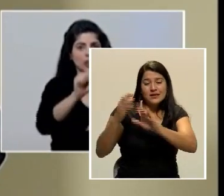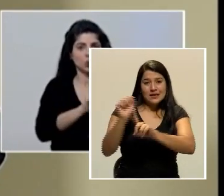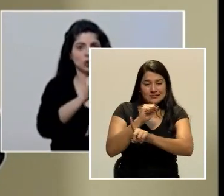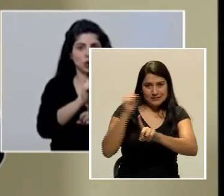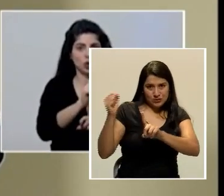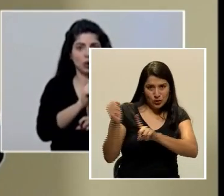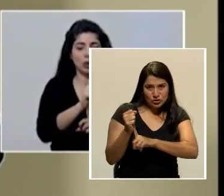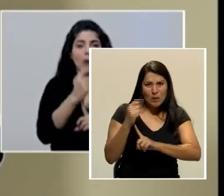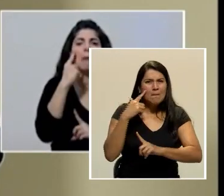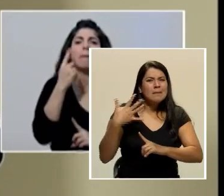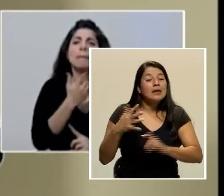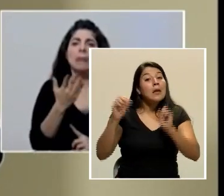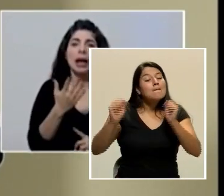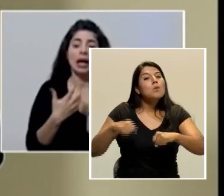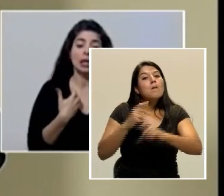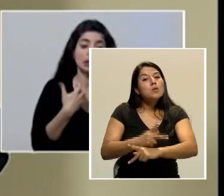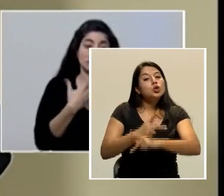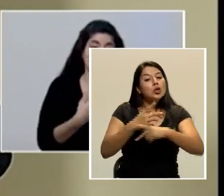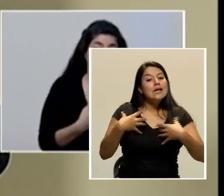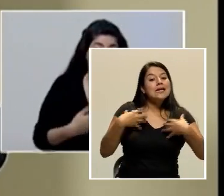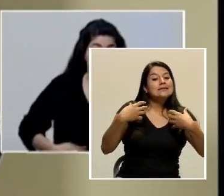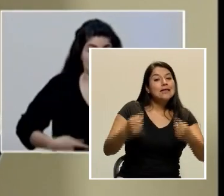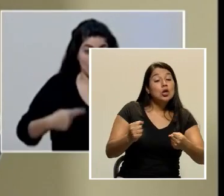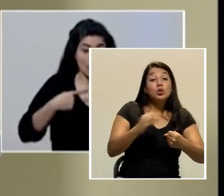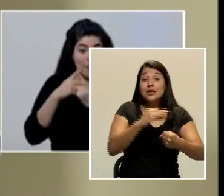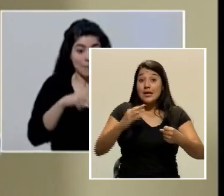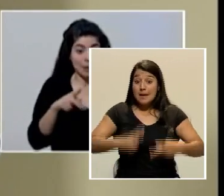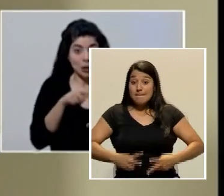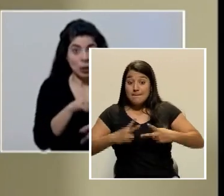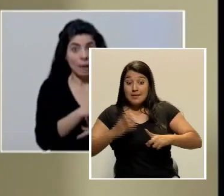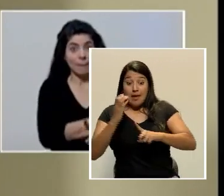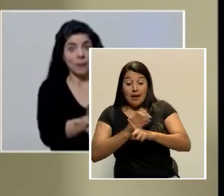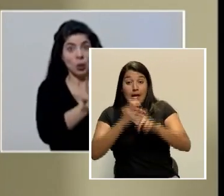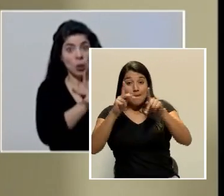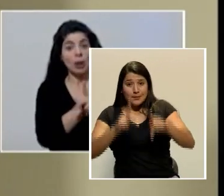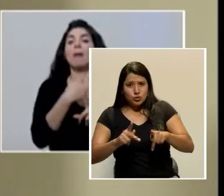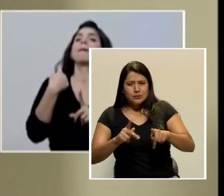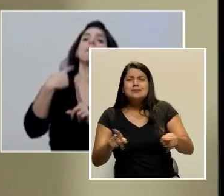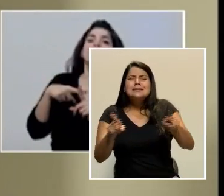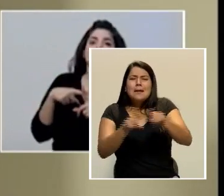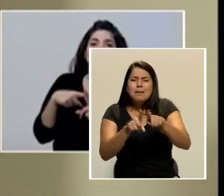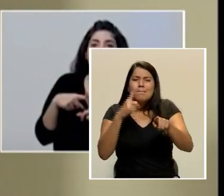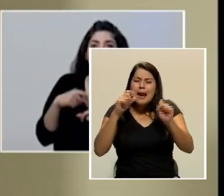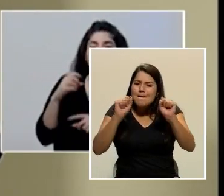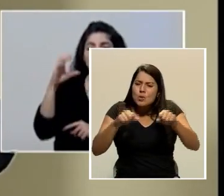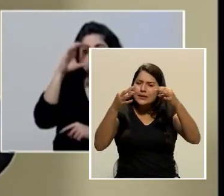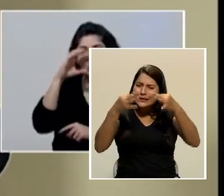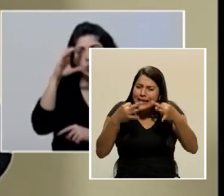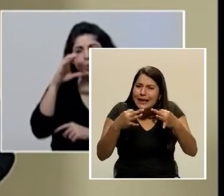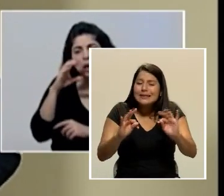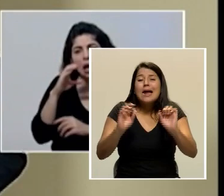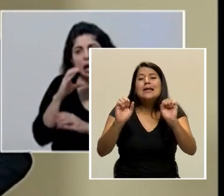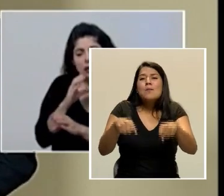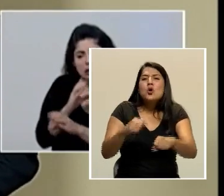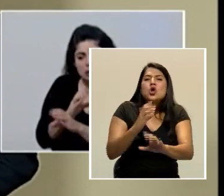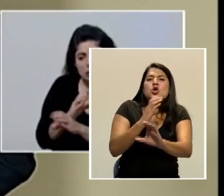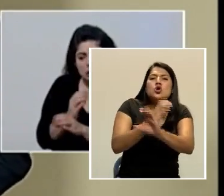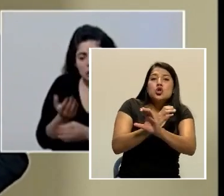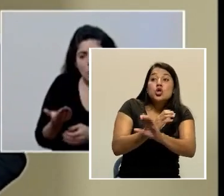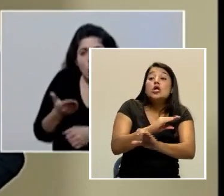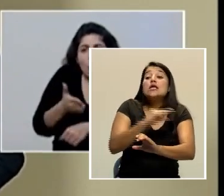La pandemia ha generado estragos en el mundo laboral, y lo que nos corresponde a nosotros es redoblar esfuerzos